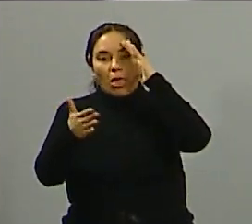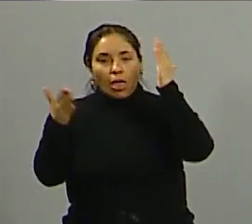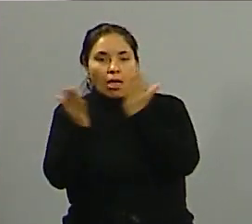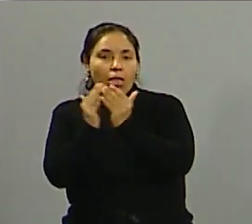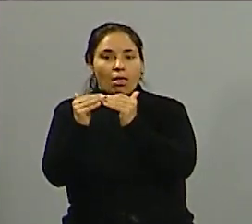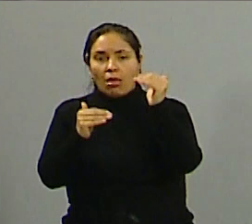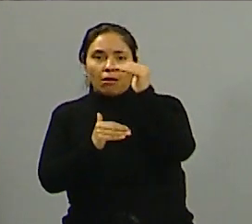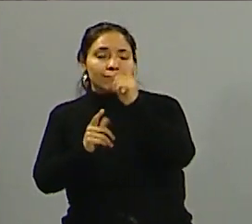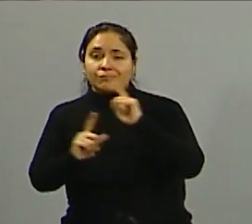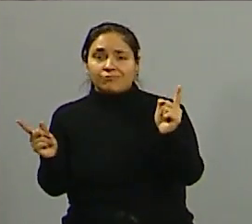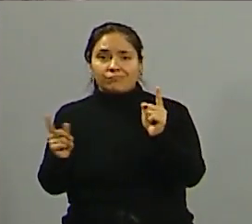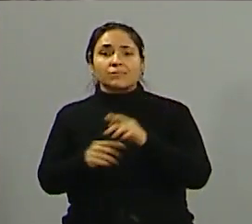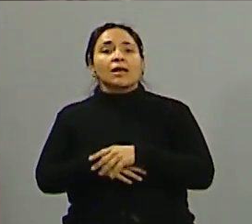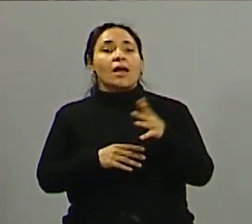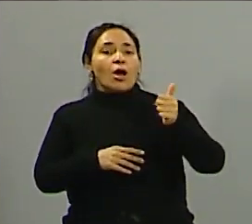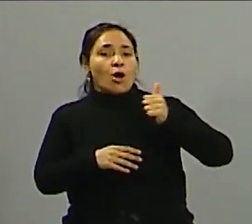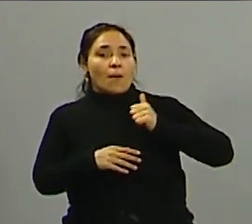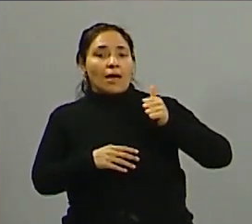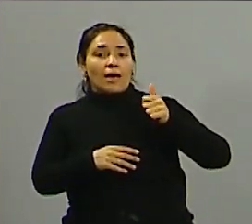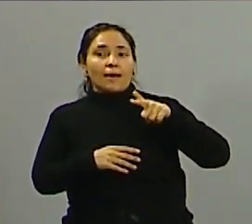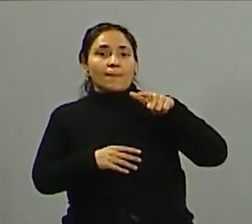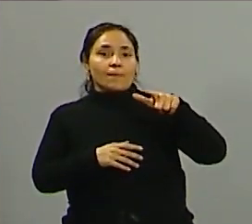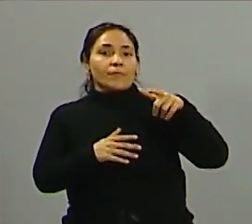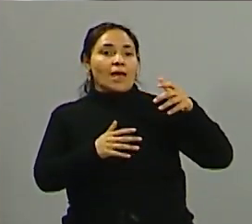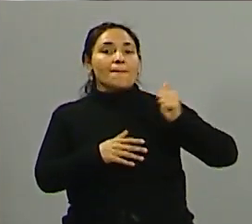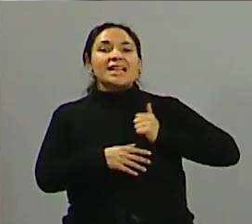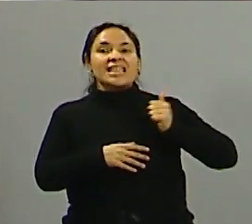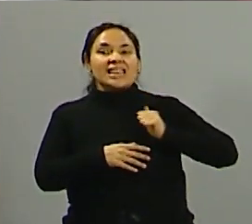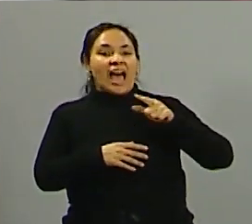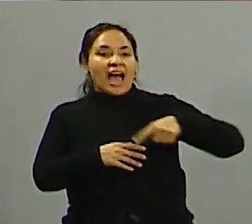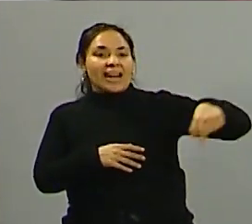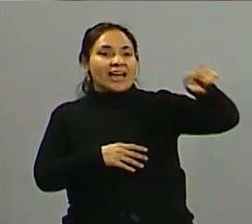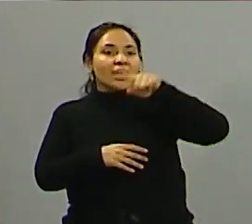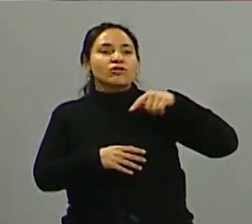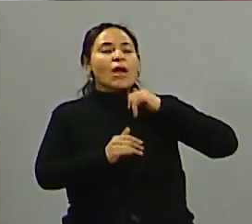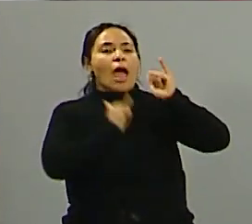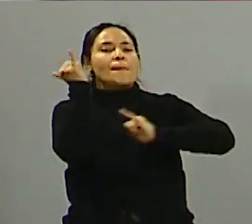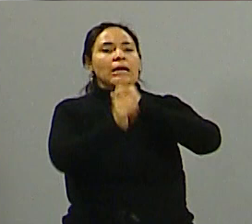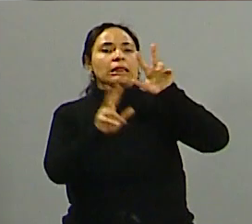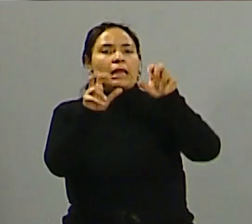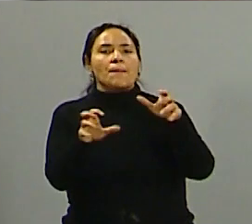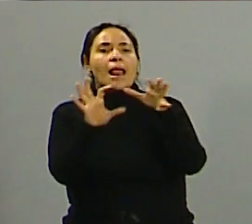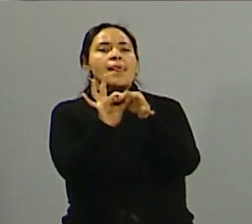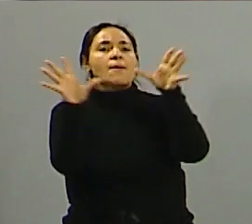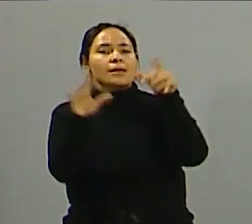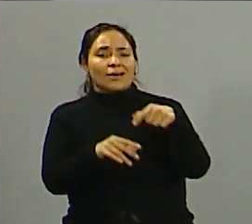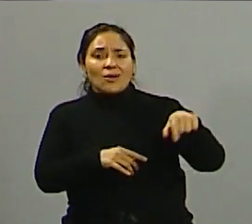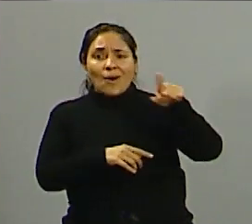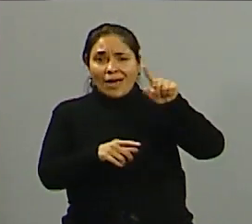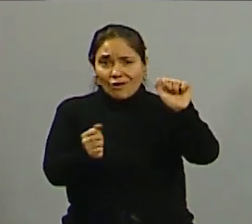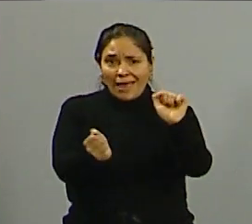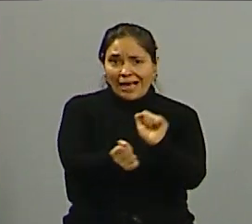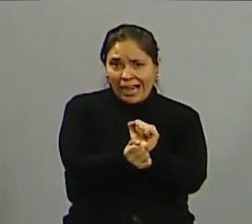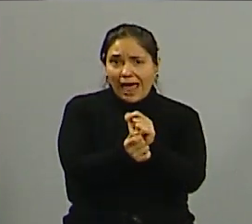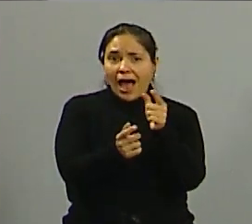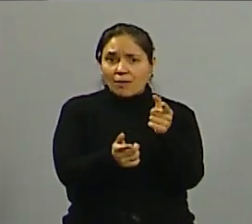de ese ejército le hablas de libertad cuando todavía son esclavos, ¿no? Son palabras que posiblemente en ese momento eran